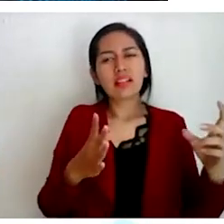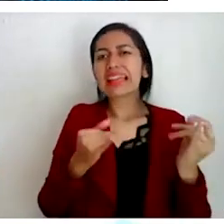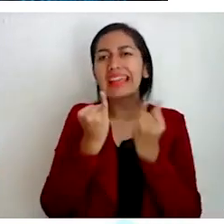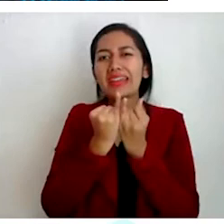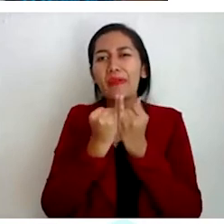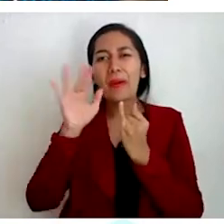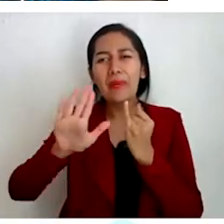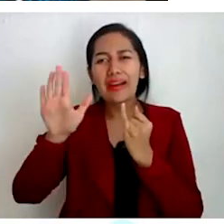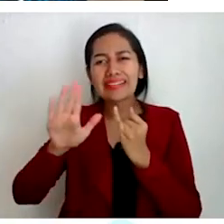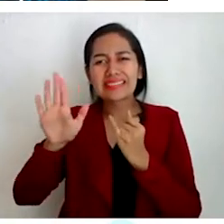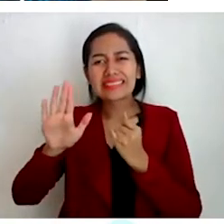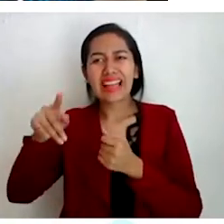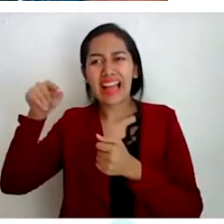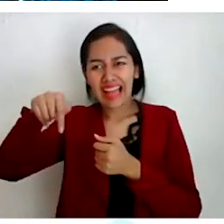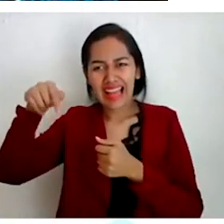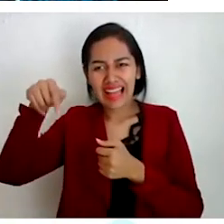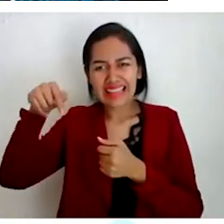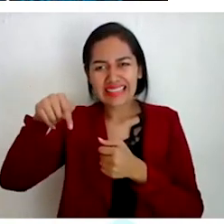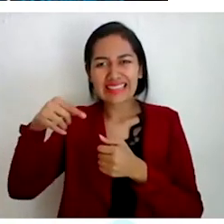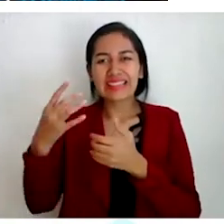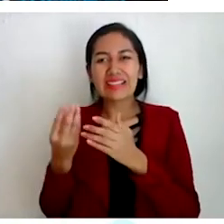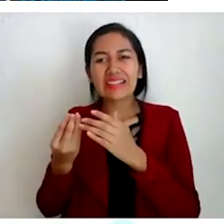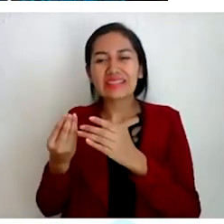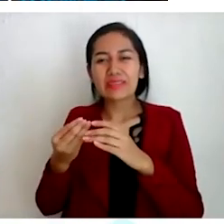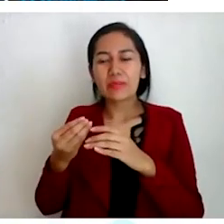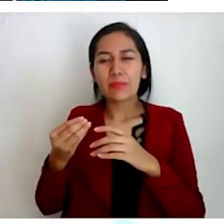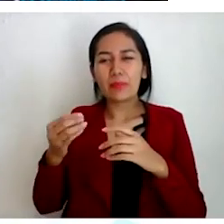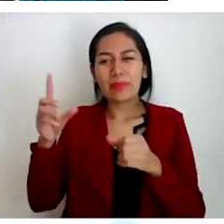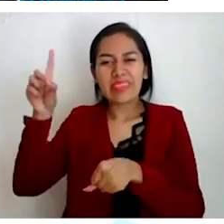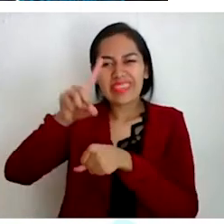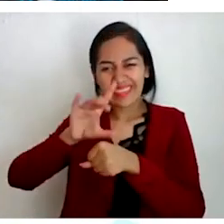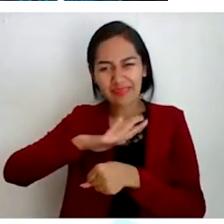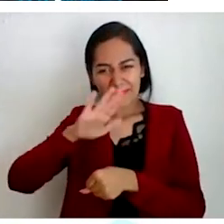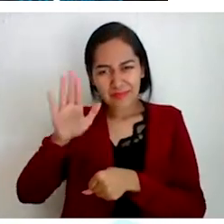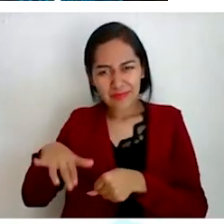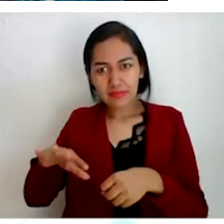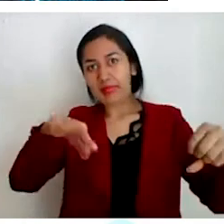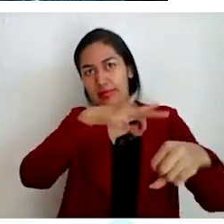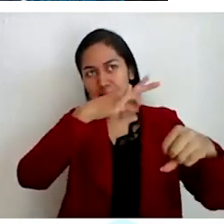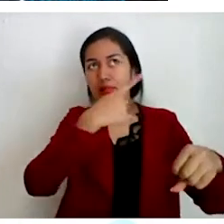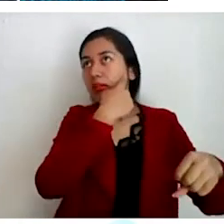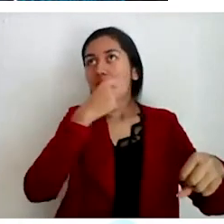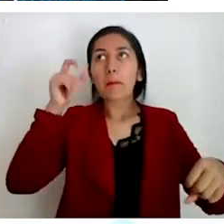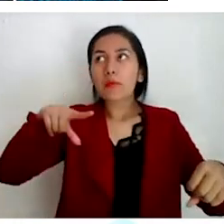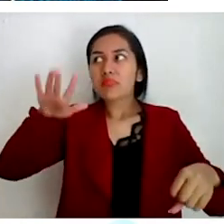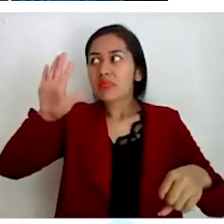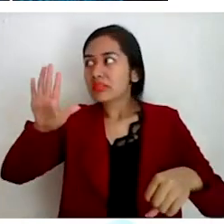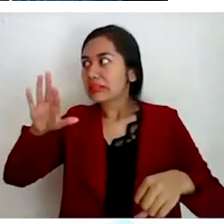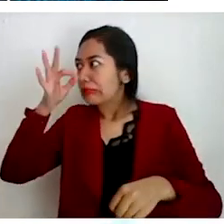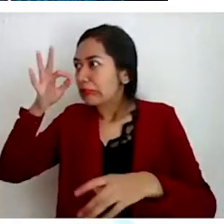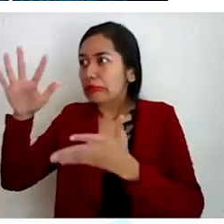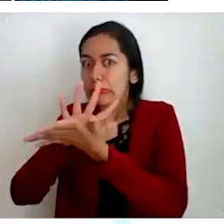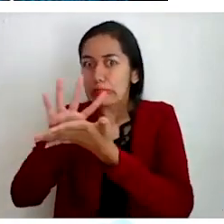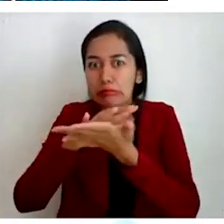asesino. Estas películas monstruosas americanas es un invento de,